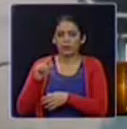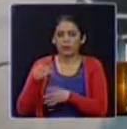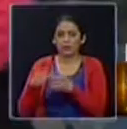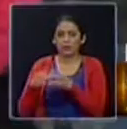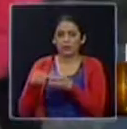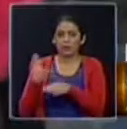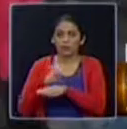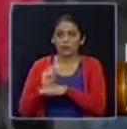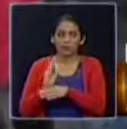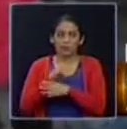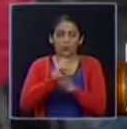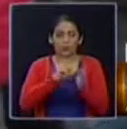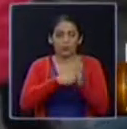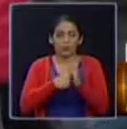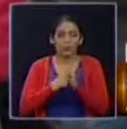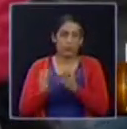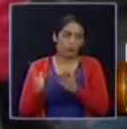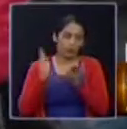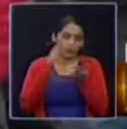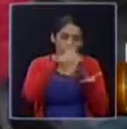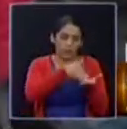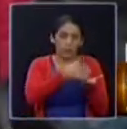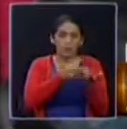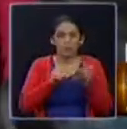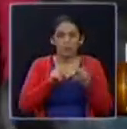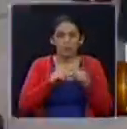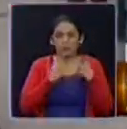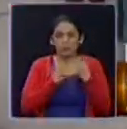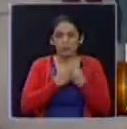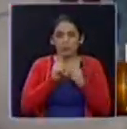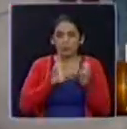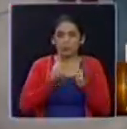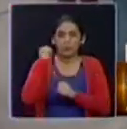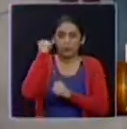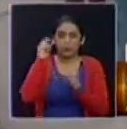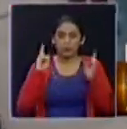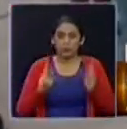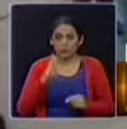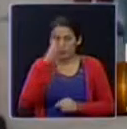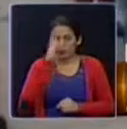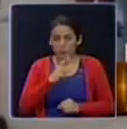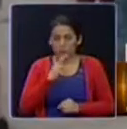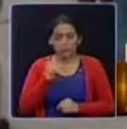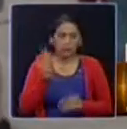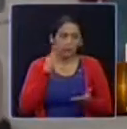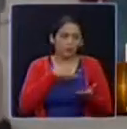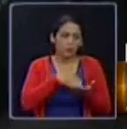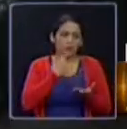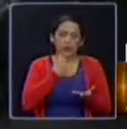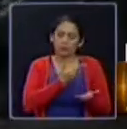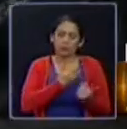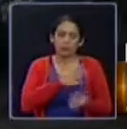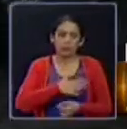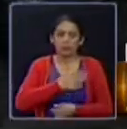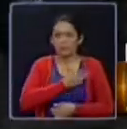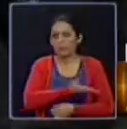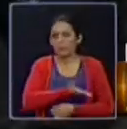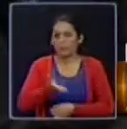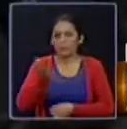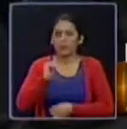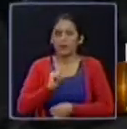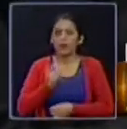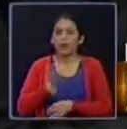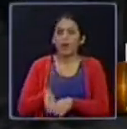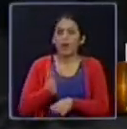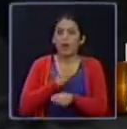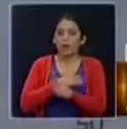Comisión Ecuménica de los Derechos Humanos para pedirle al Contralor General Subrogante Pablo Celi que se haga una auditoría a las concesiones mineras